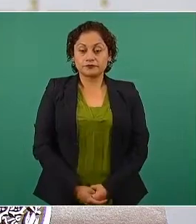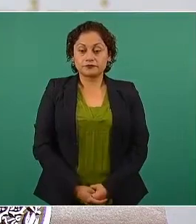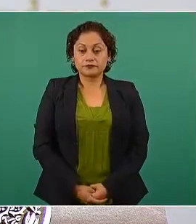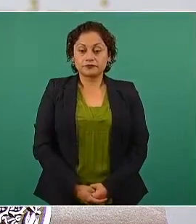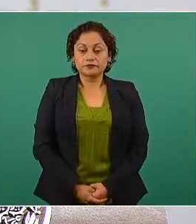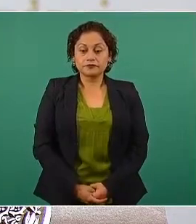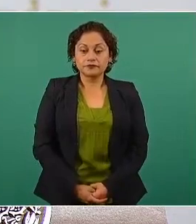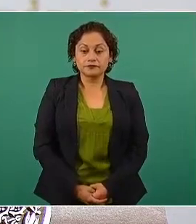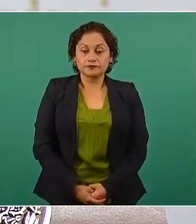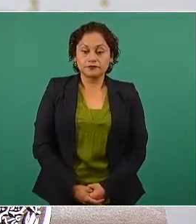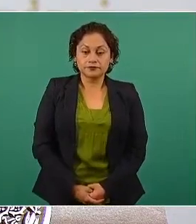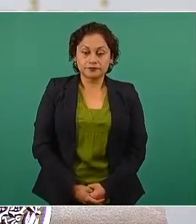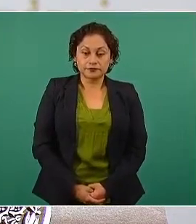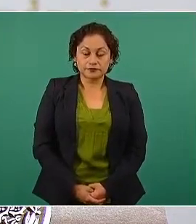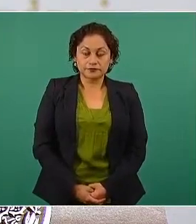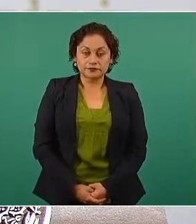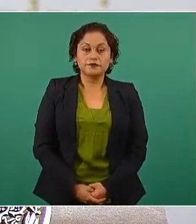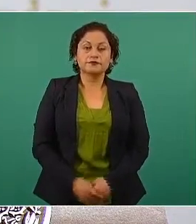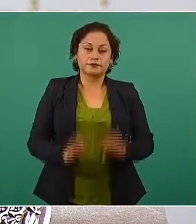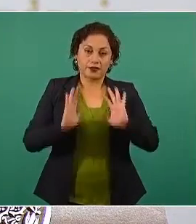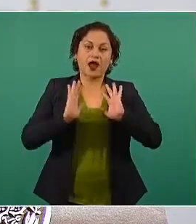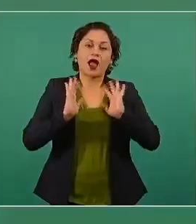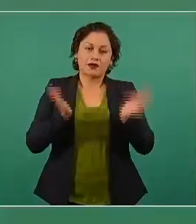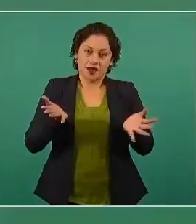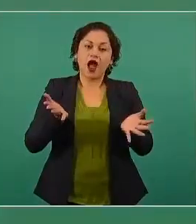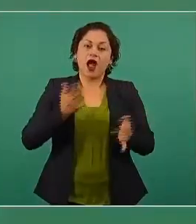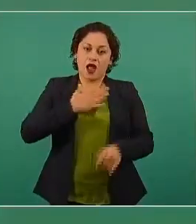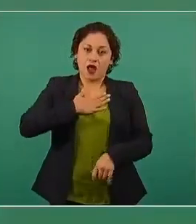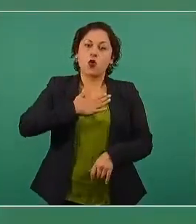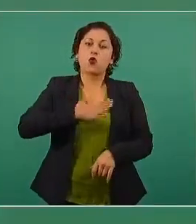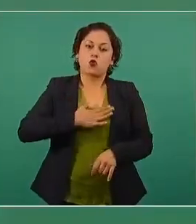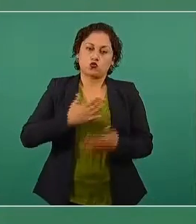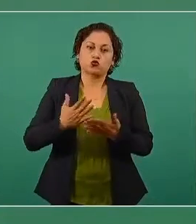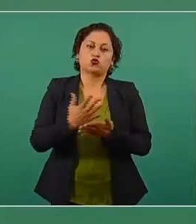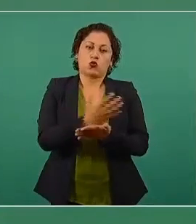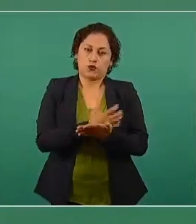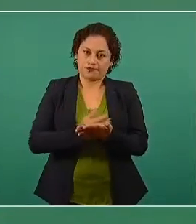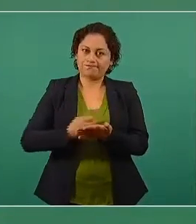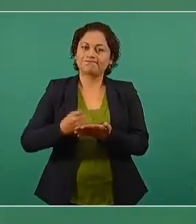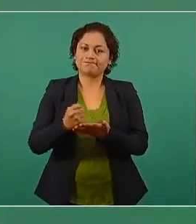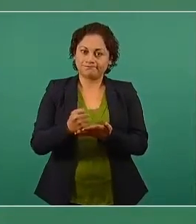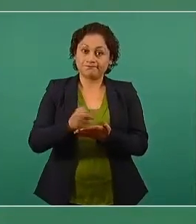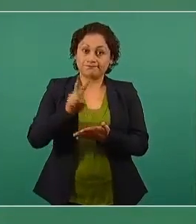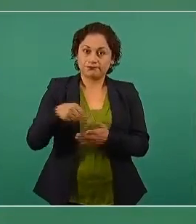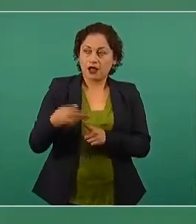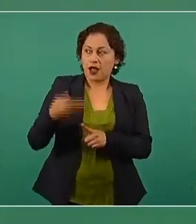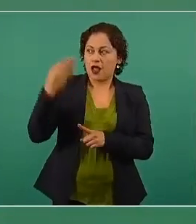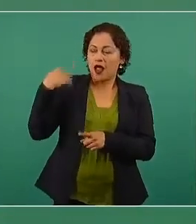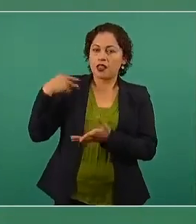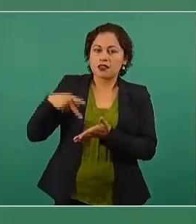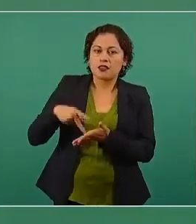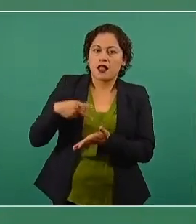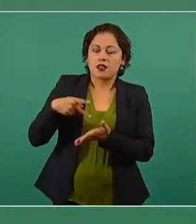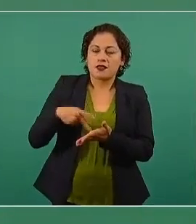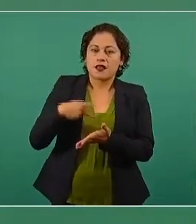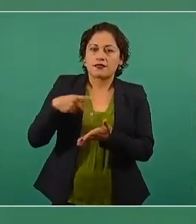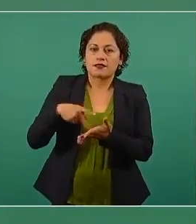ya les tocaba. Fueron muchos intentos, ¿no?